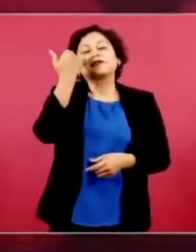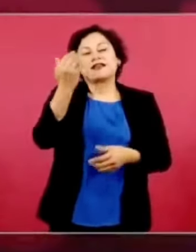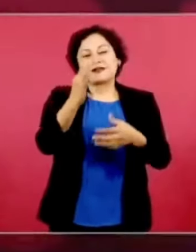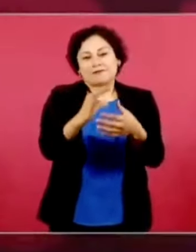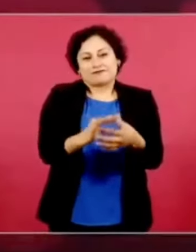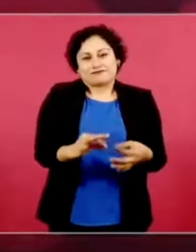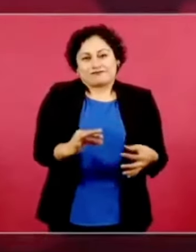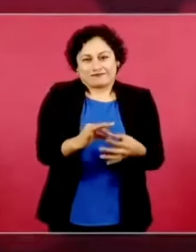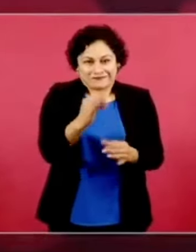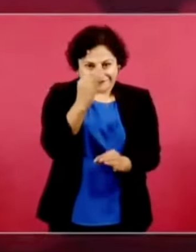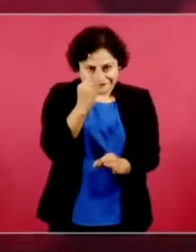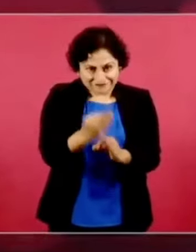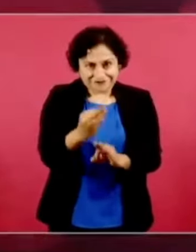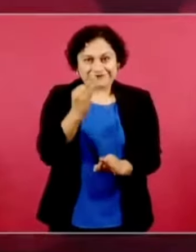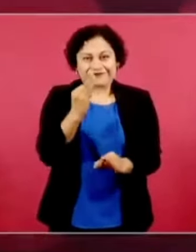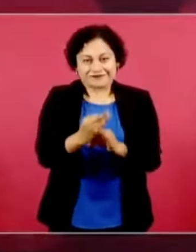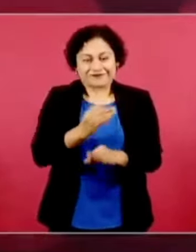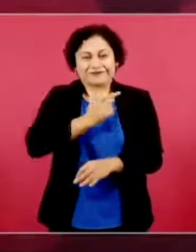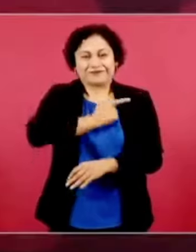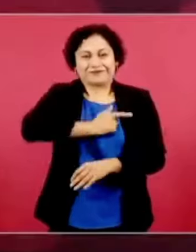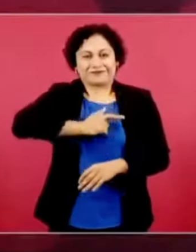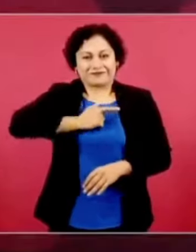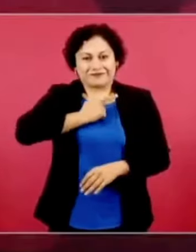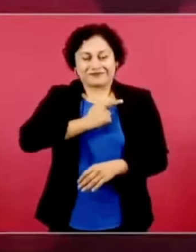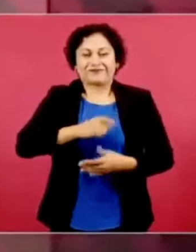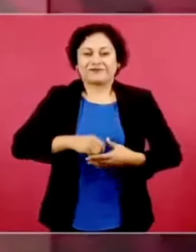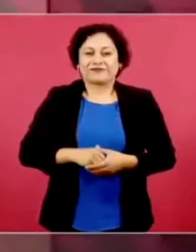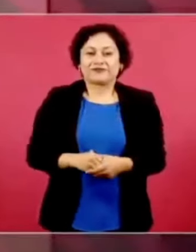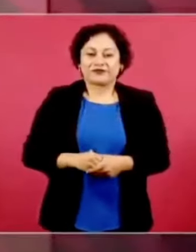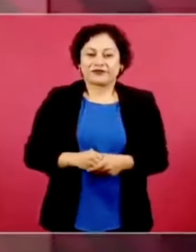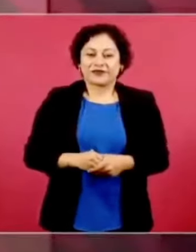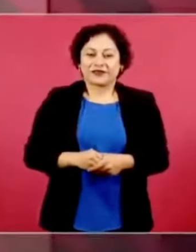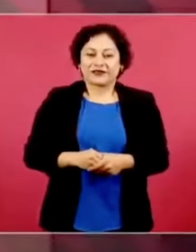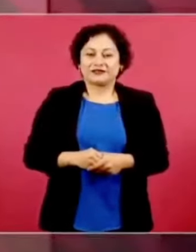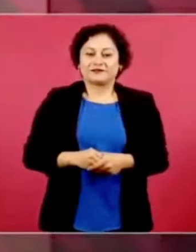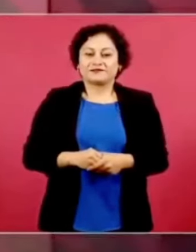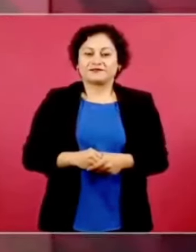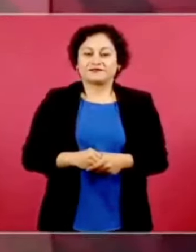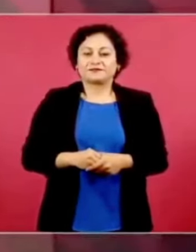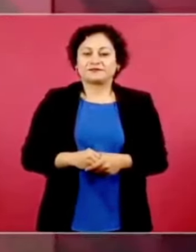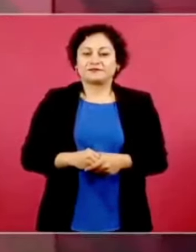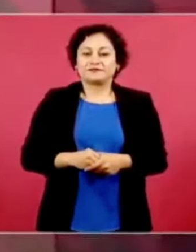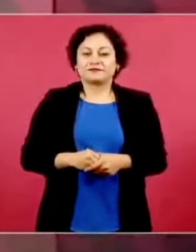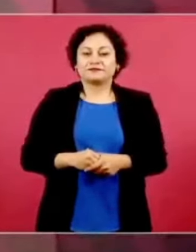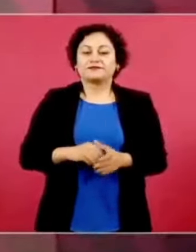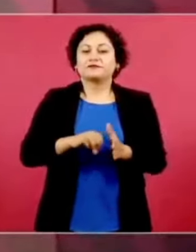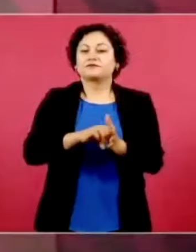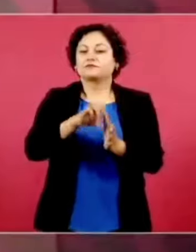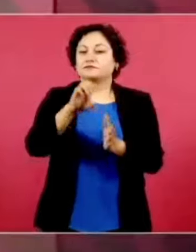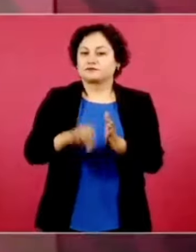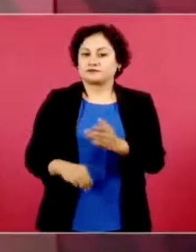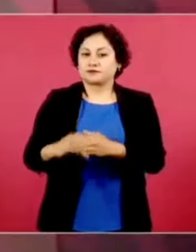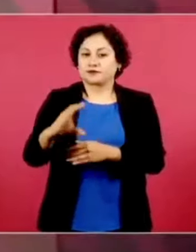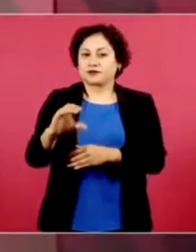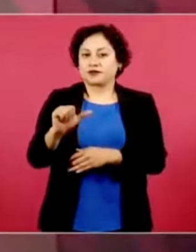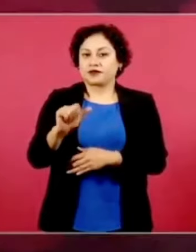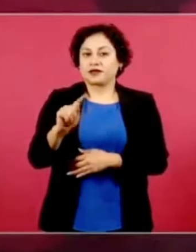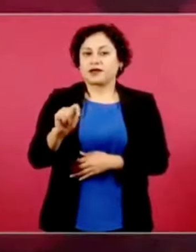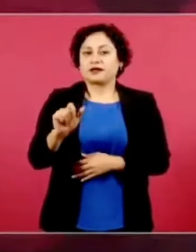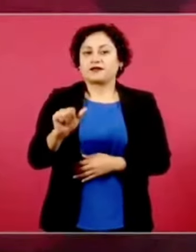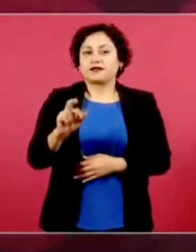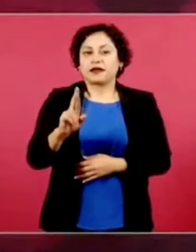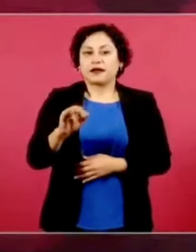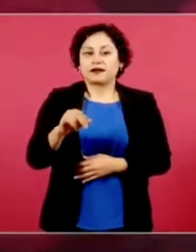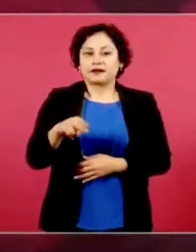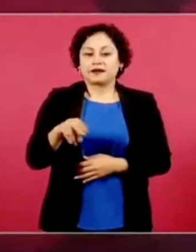incluso, la vida de, hablar sobre la vida de Catarino Garza, que